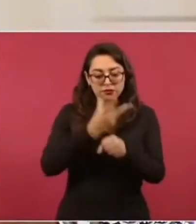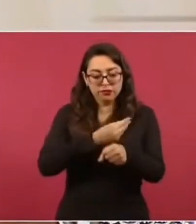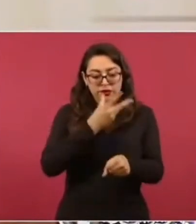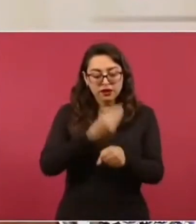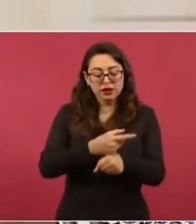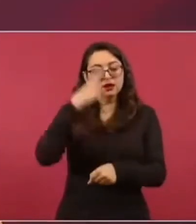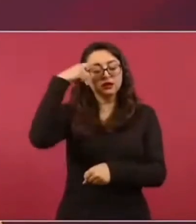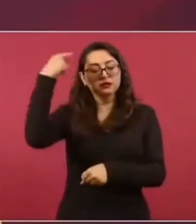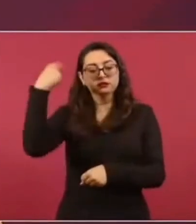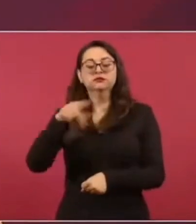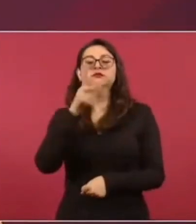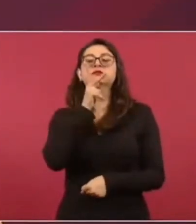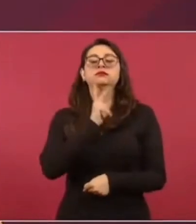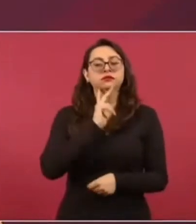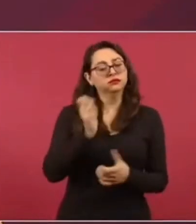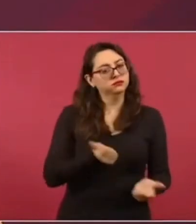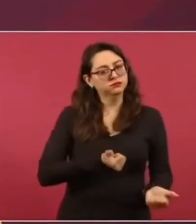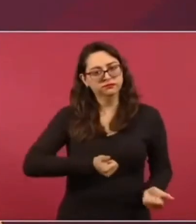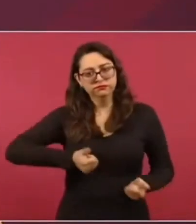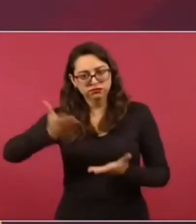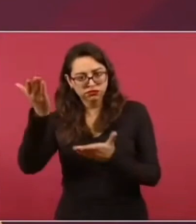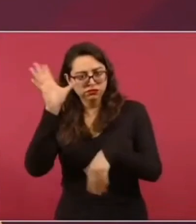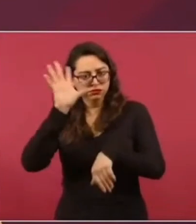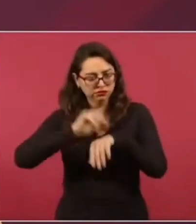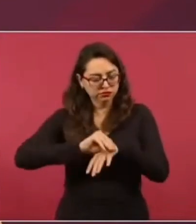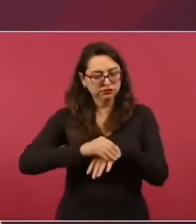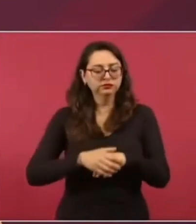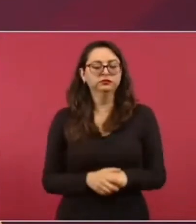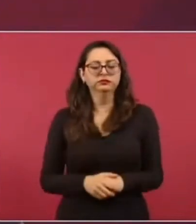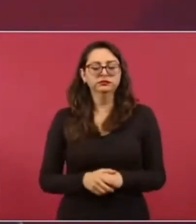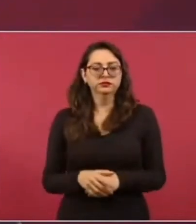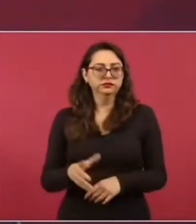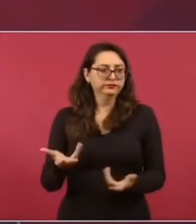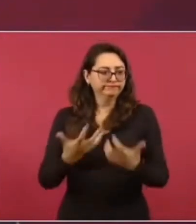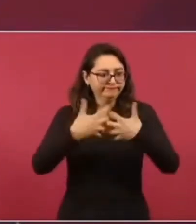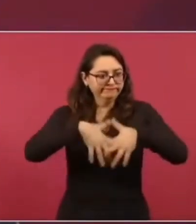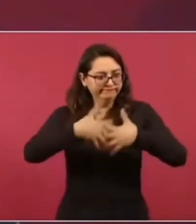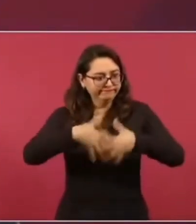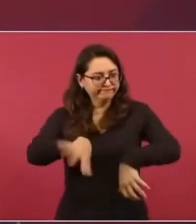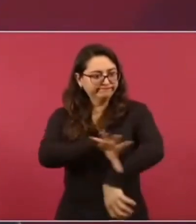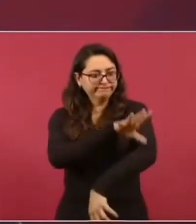entregar el petróleo, la industria eléctrica,